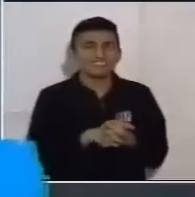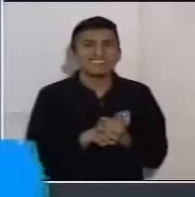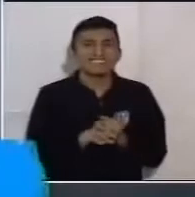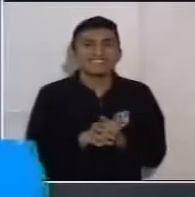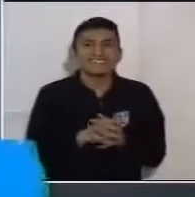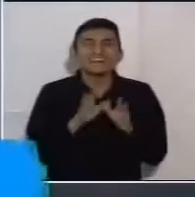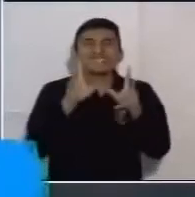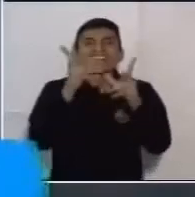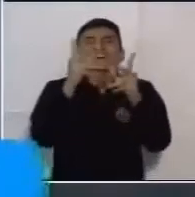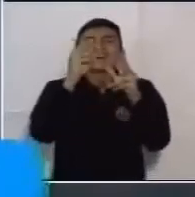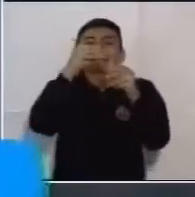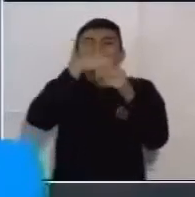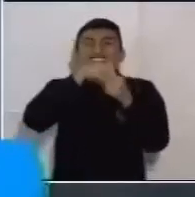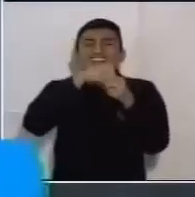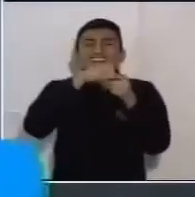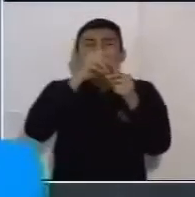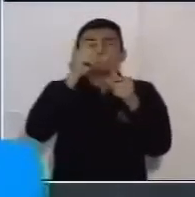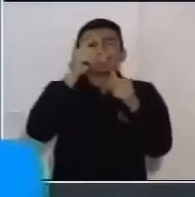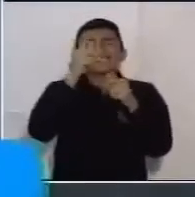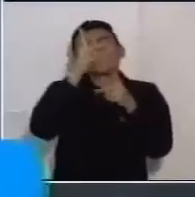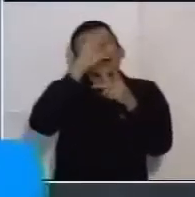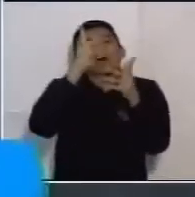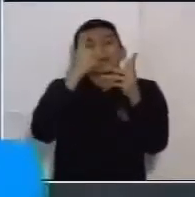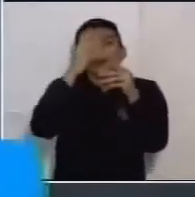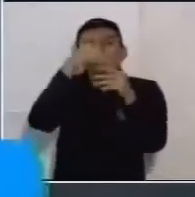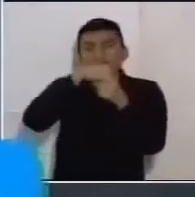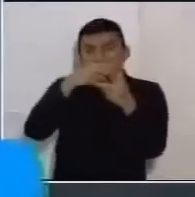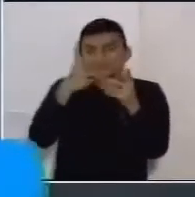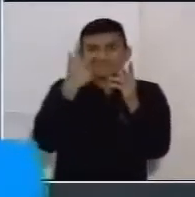¿A cuál corresponderá?